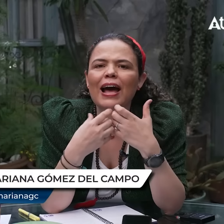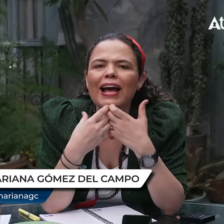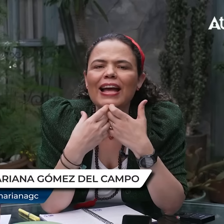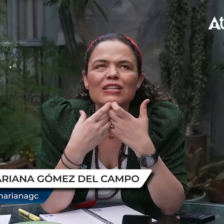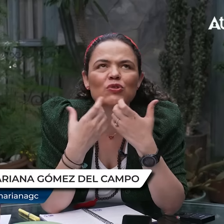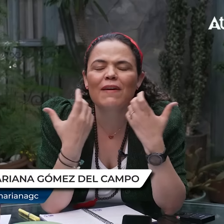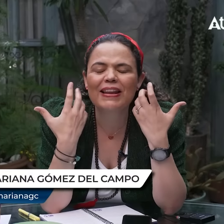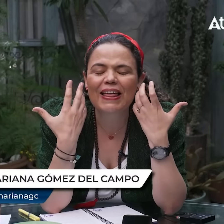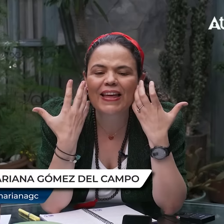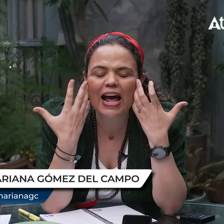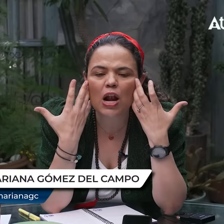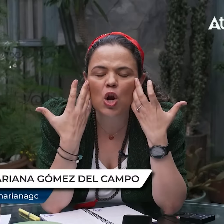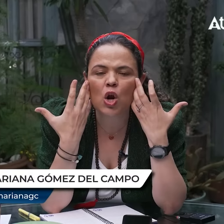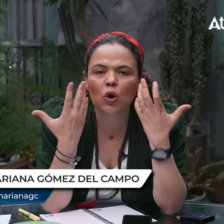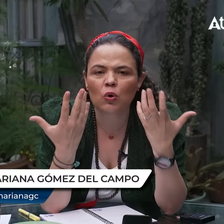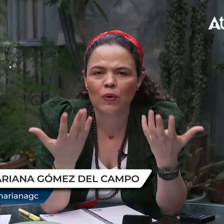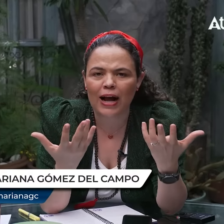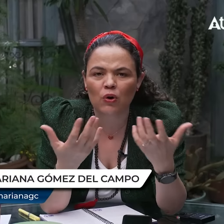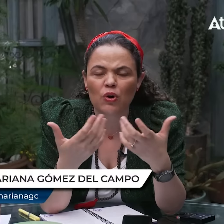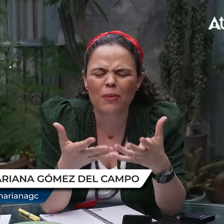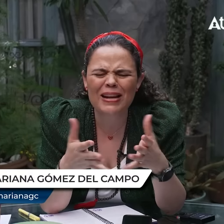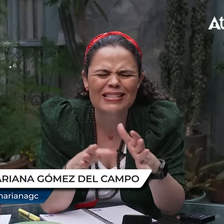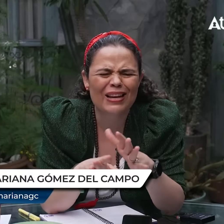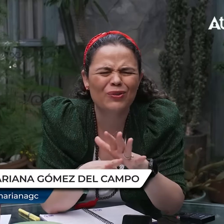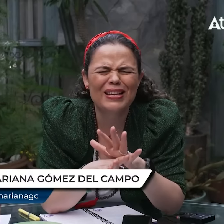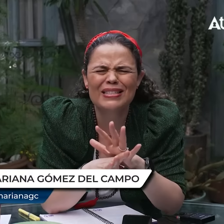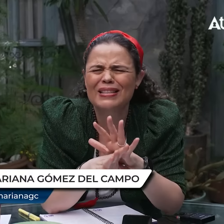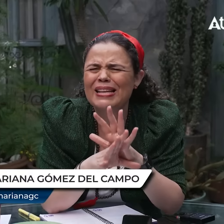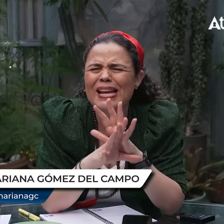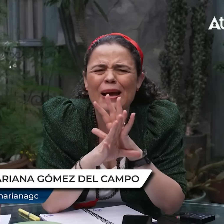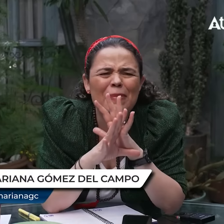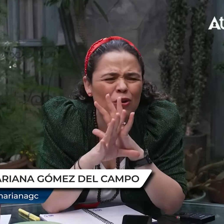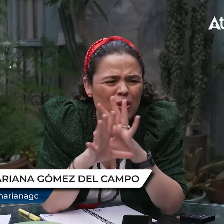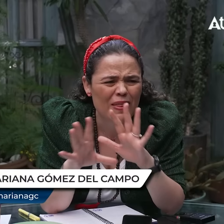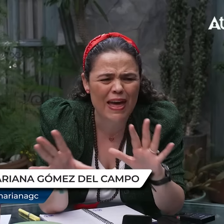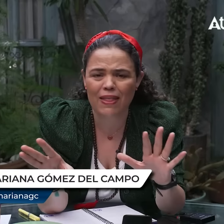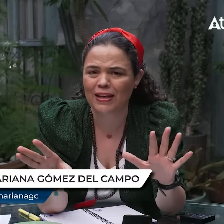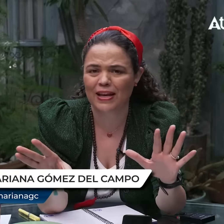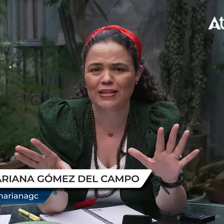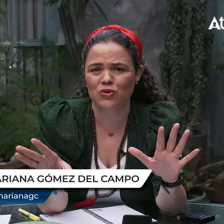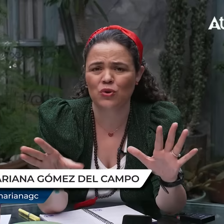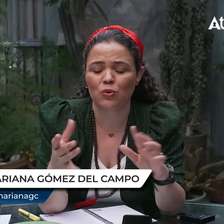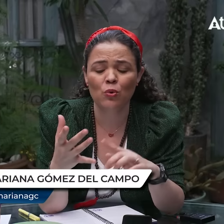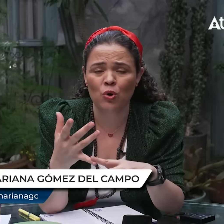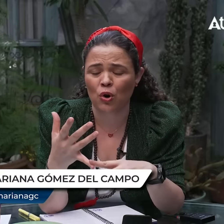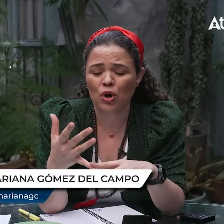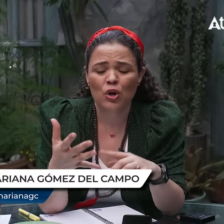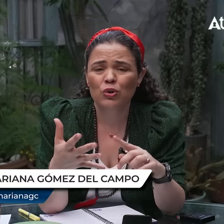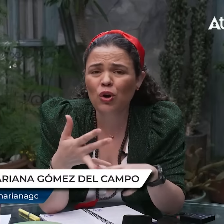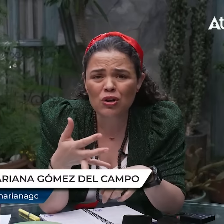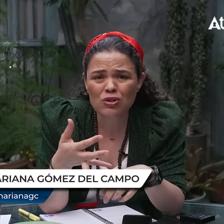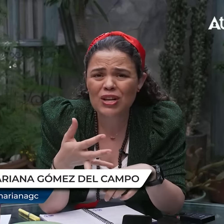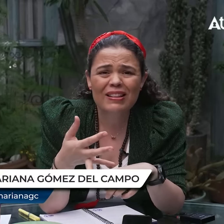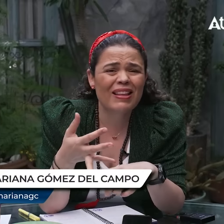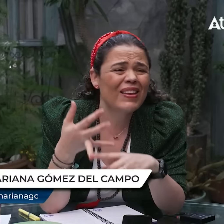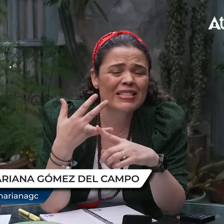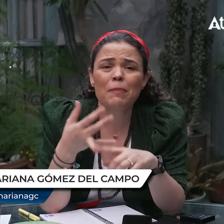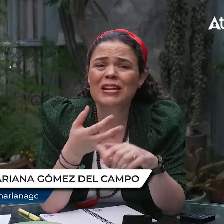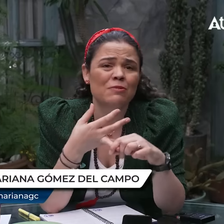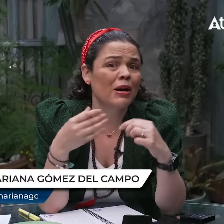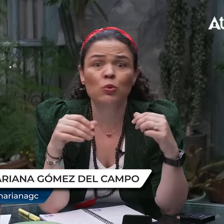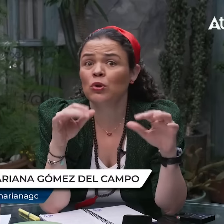boletas es una verdadera locura con nombres que no tienes ni la menor idea de Quiénes son uno dos